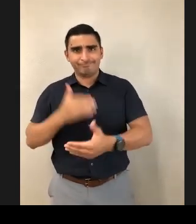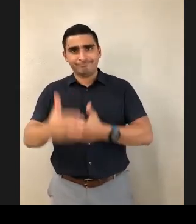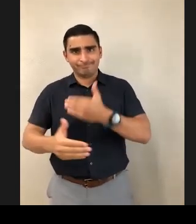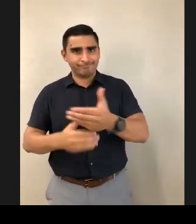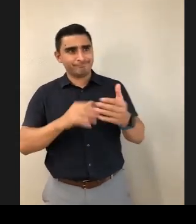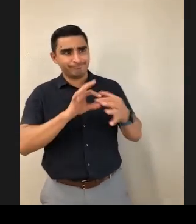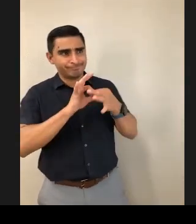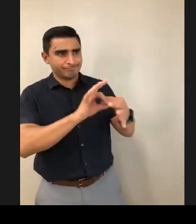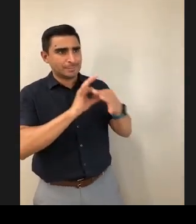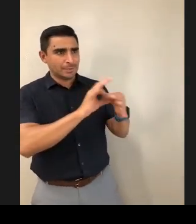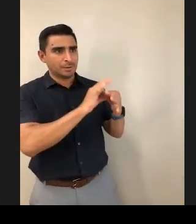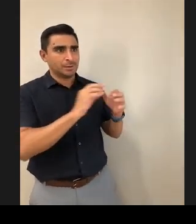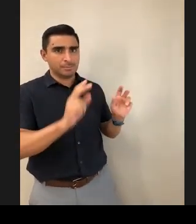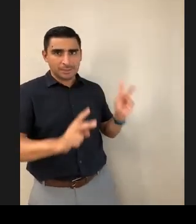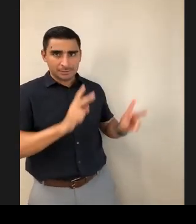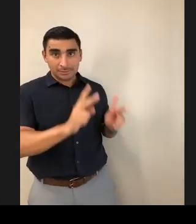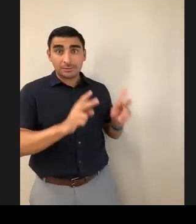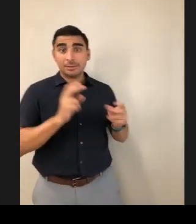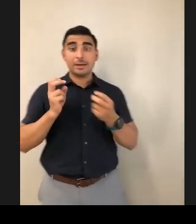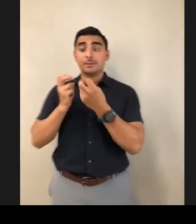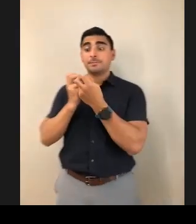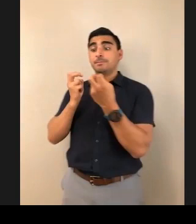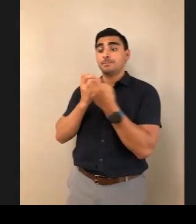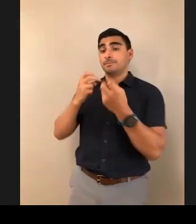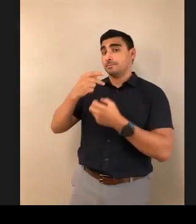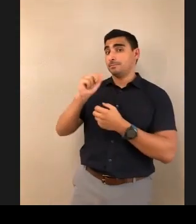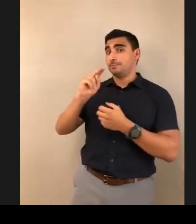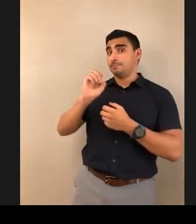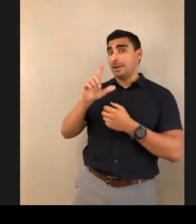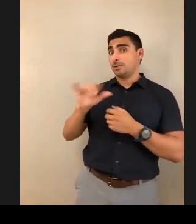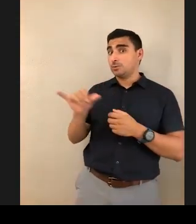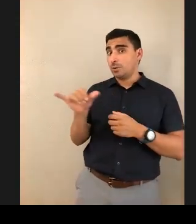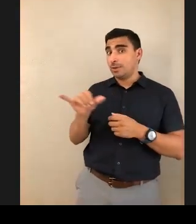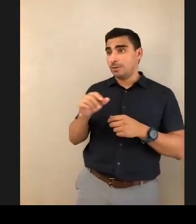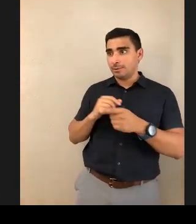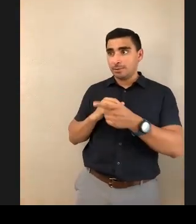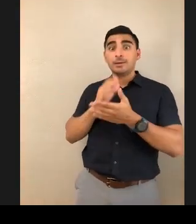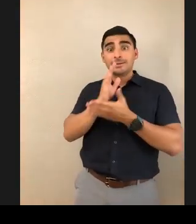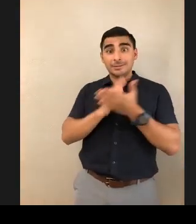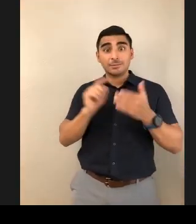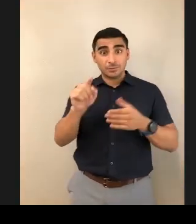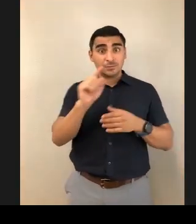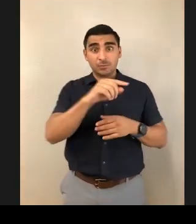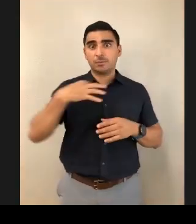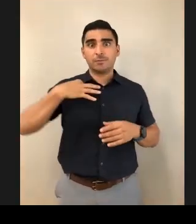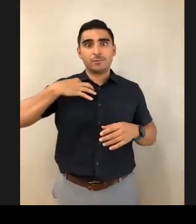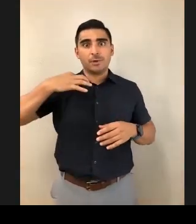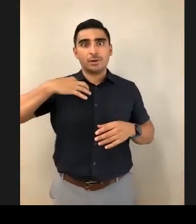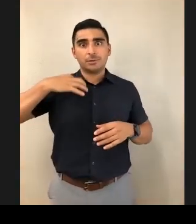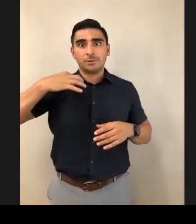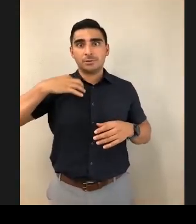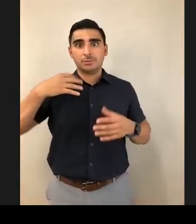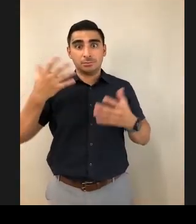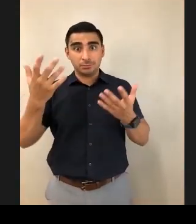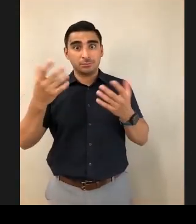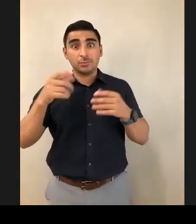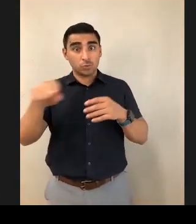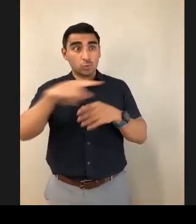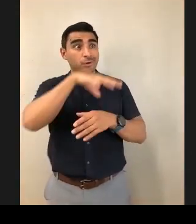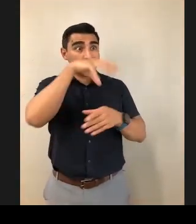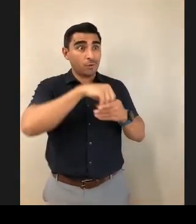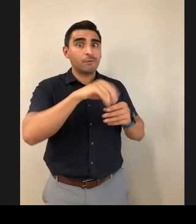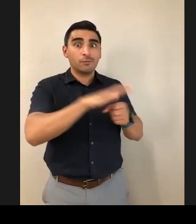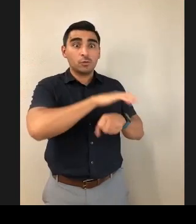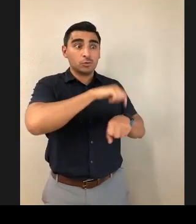con el público. Es un proceso difícil. Algunos de ustedes están actuando como